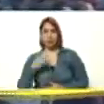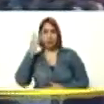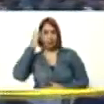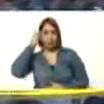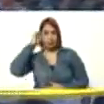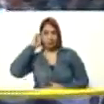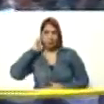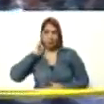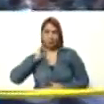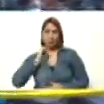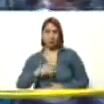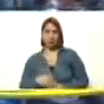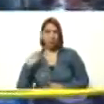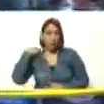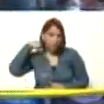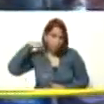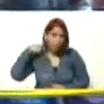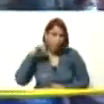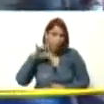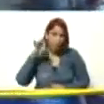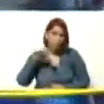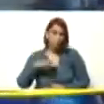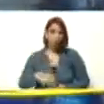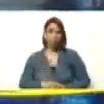una ciática o una tortícula aquí.